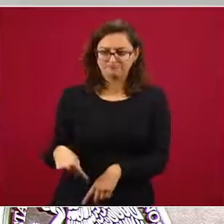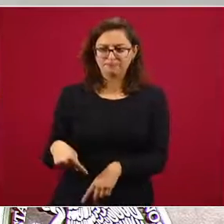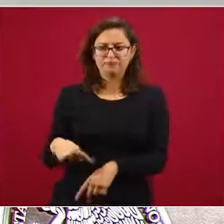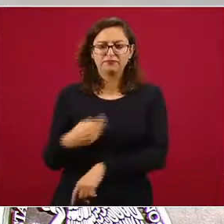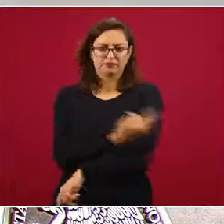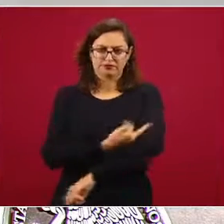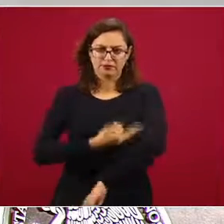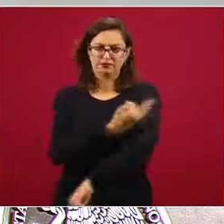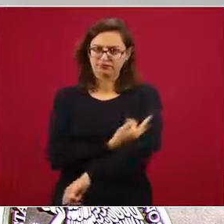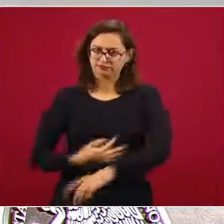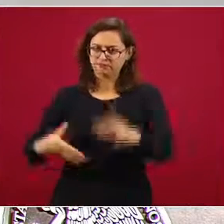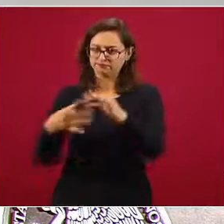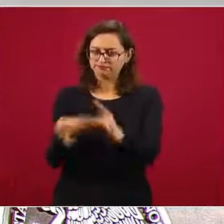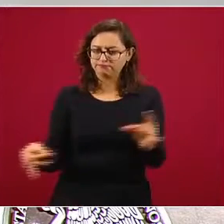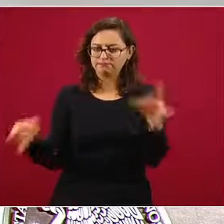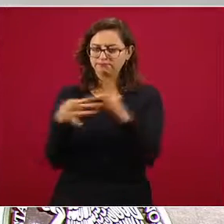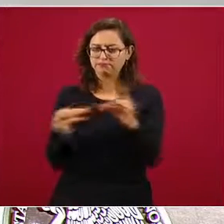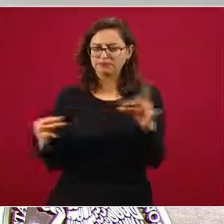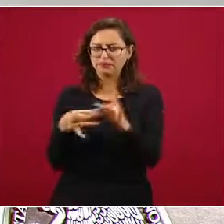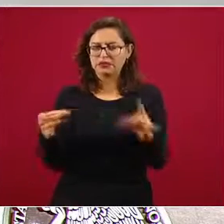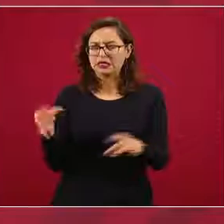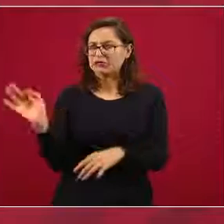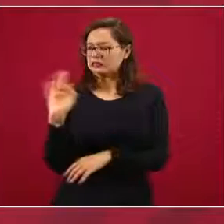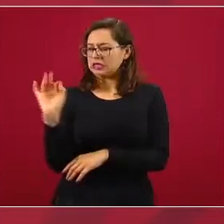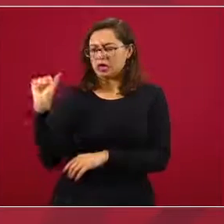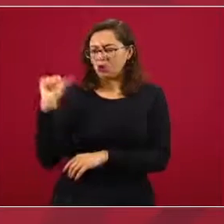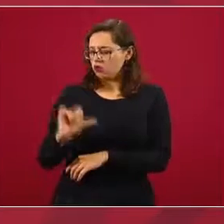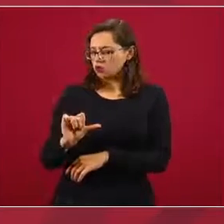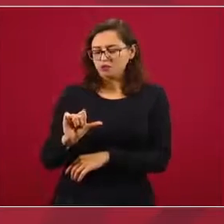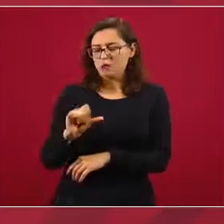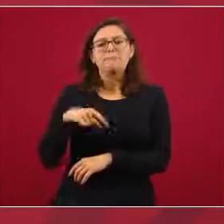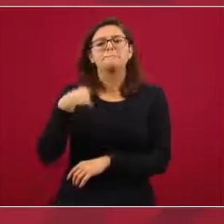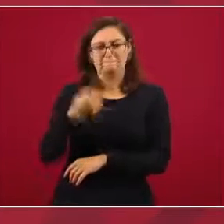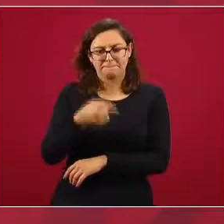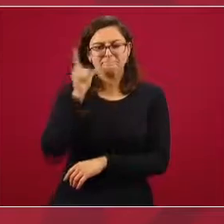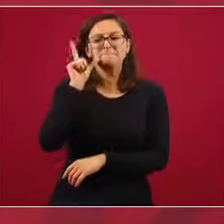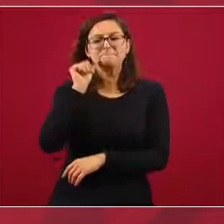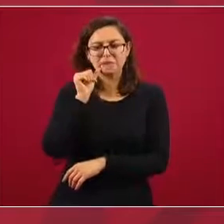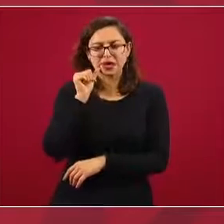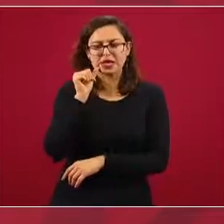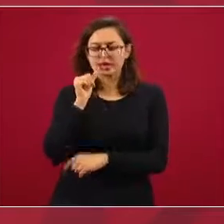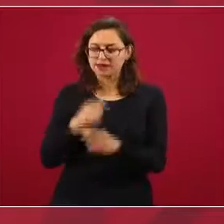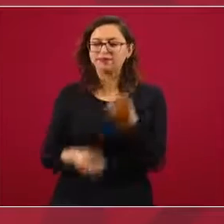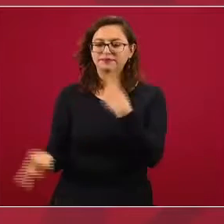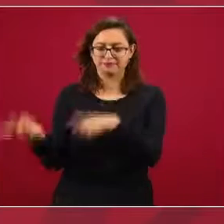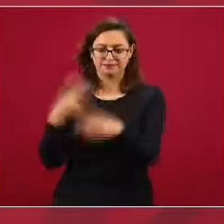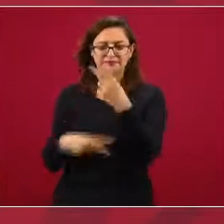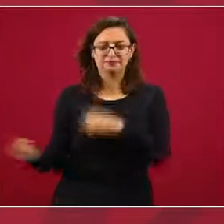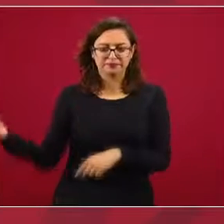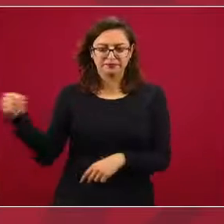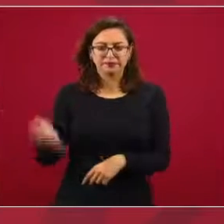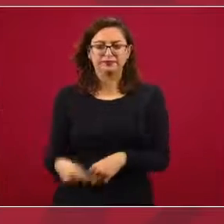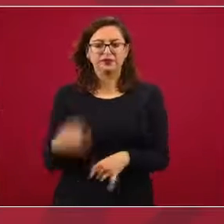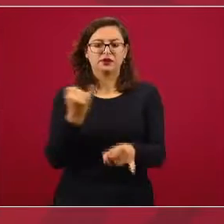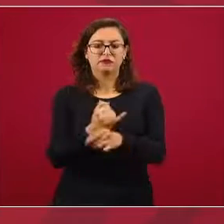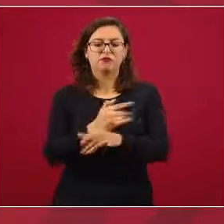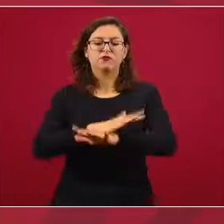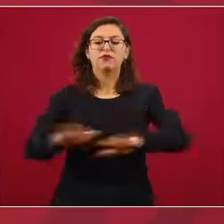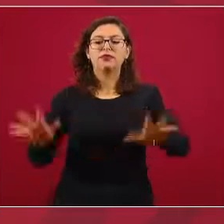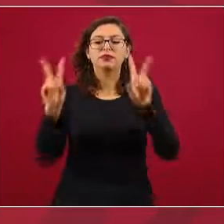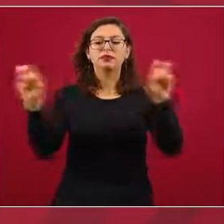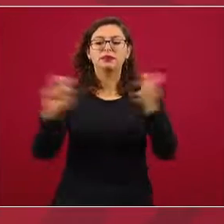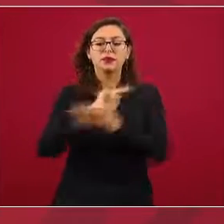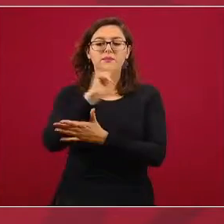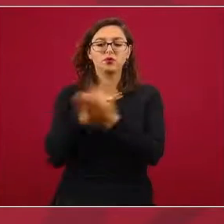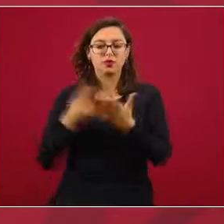por la tarde. Si no hoy, mañana, que esté aquí y que informe sobre el programa de